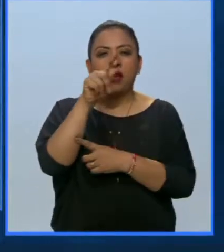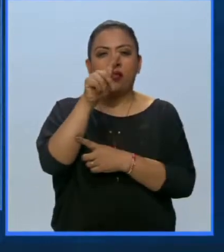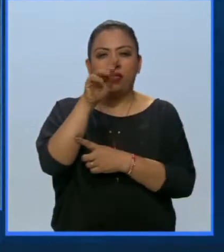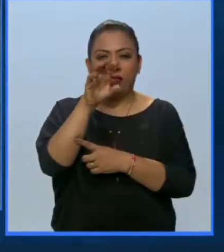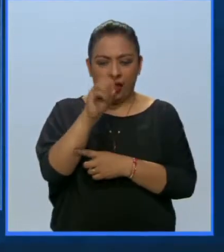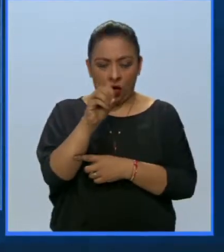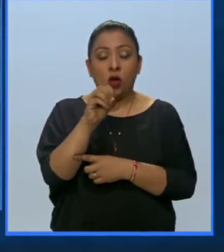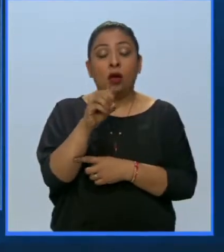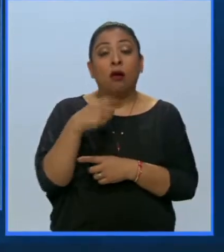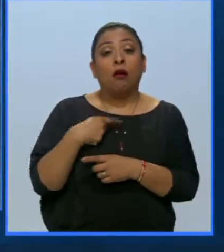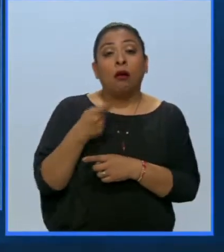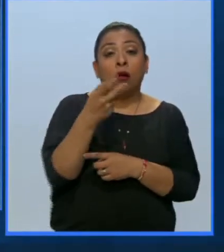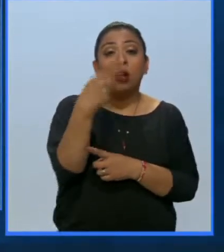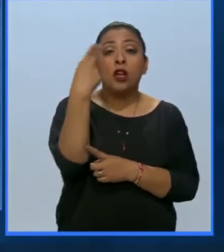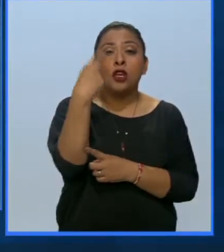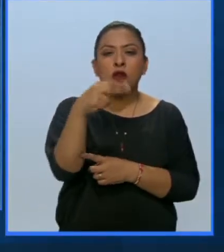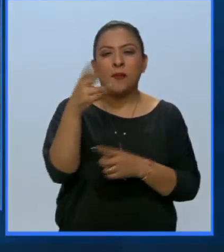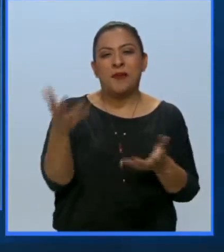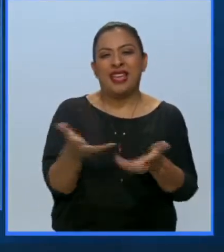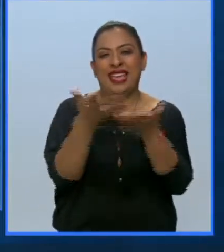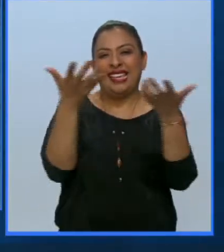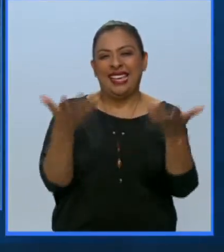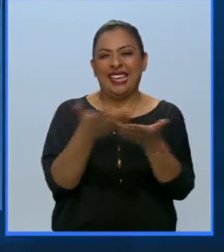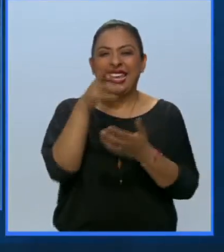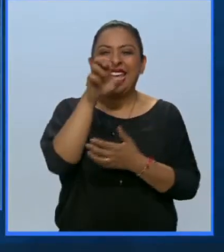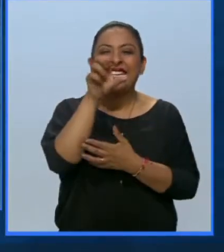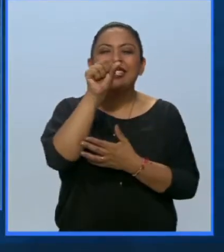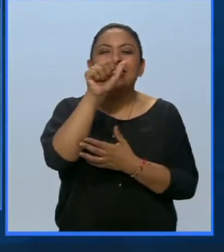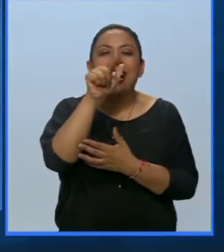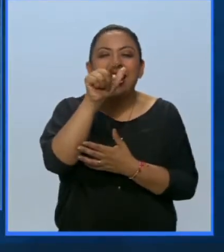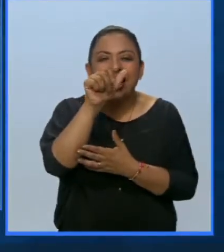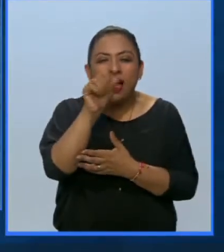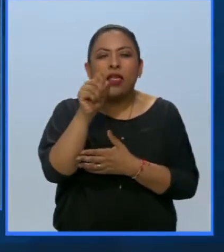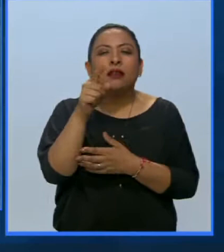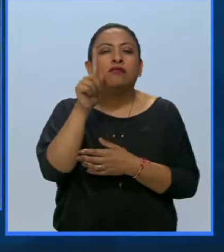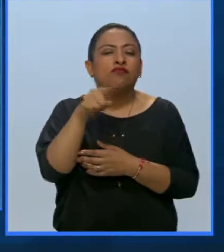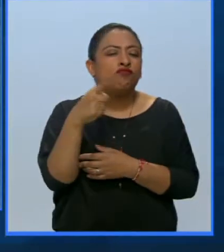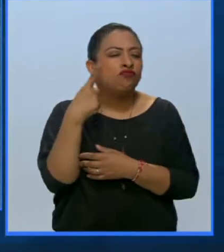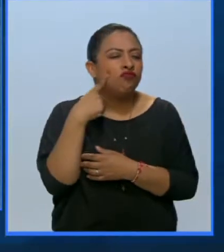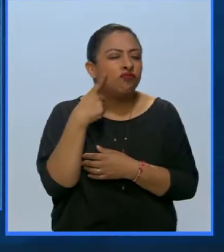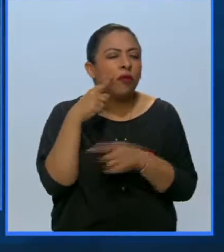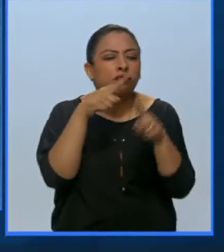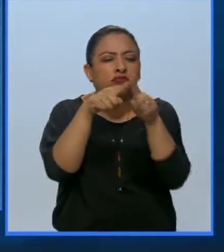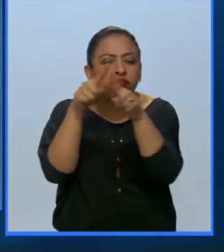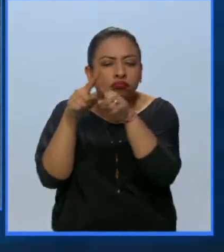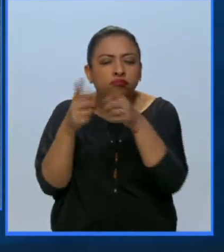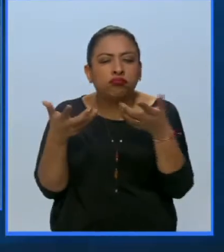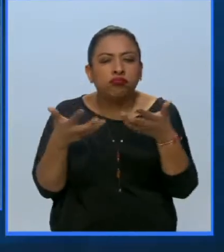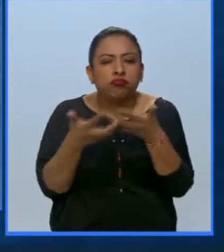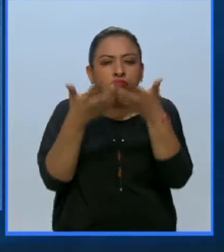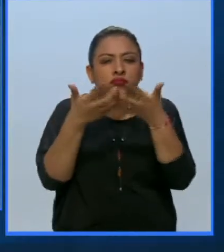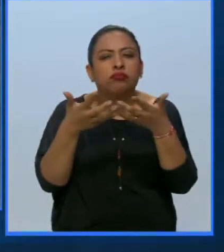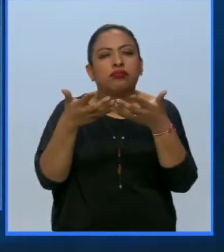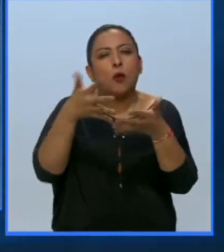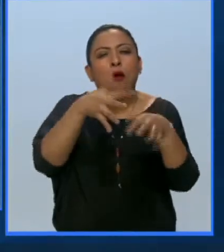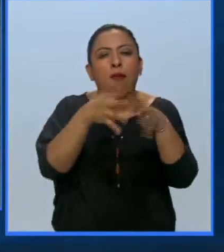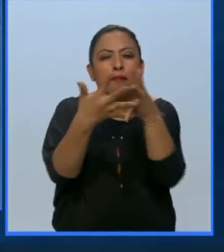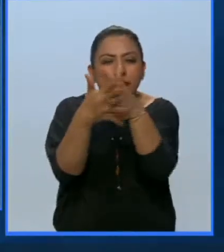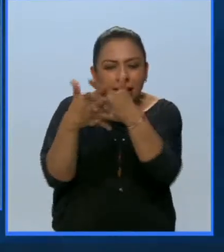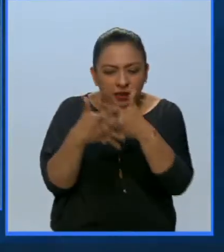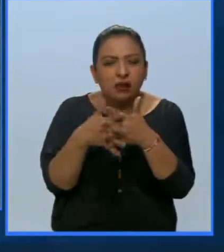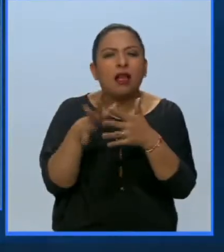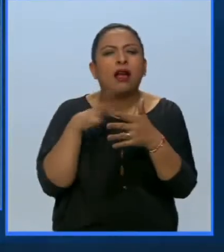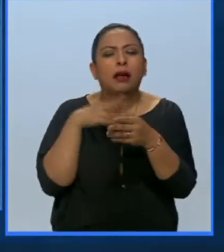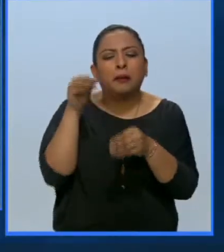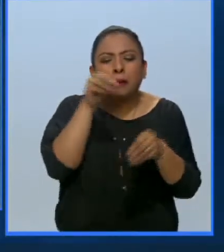llamadas las ensaladas, por su ricura en la polifonía, también están compuestas por